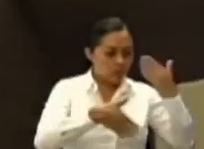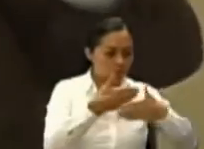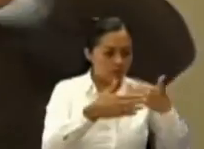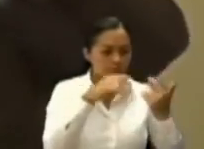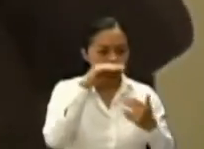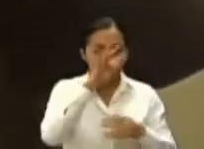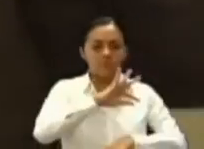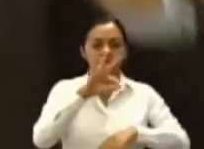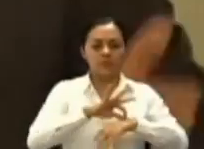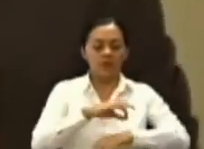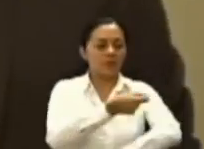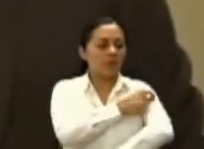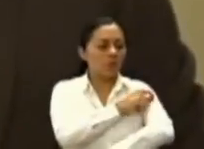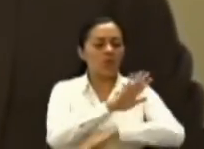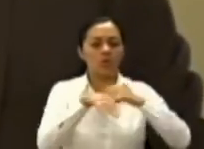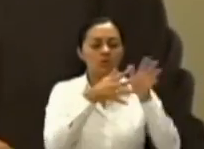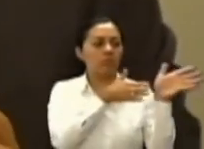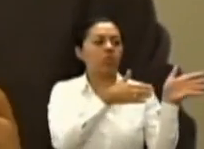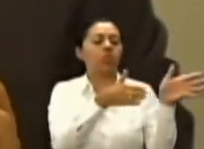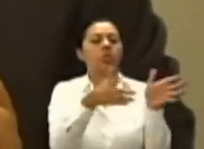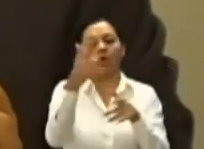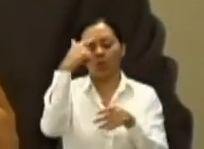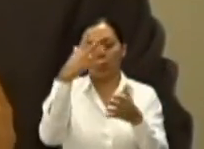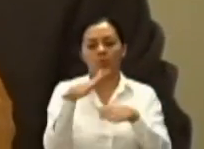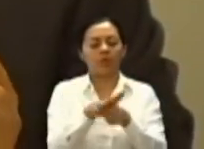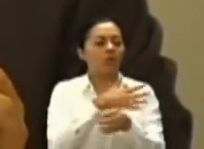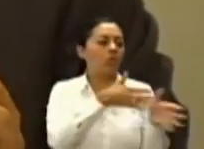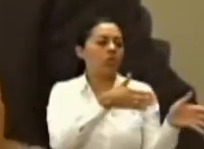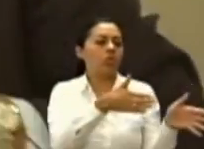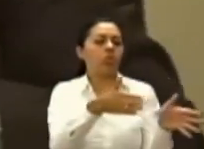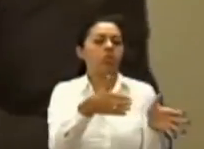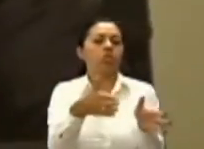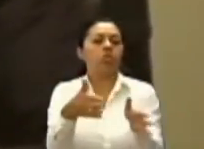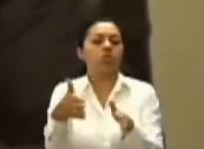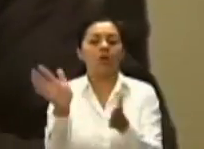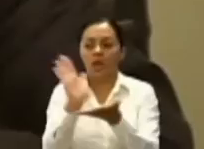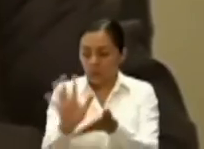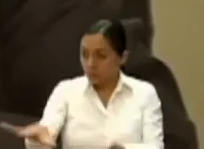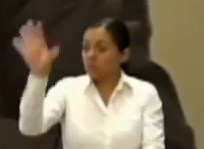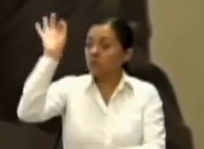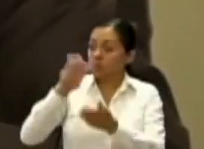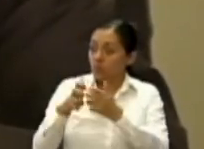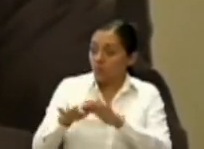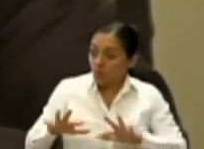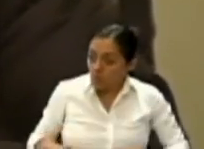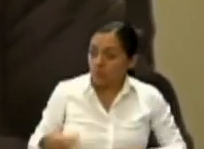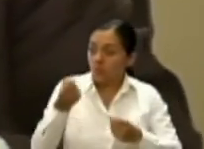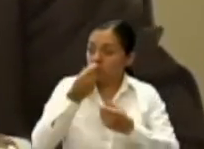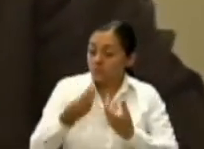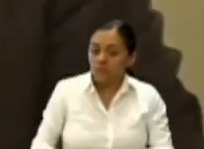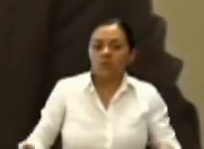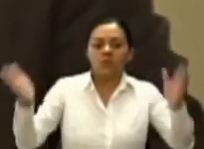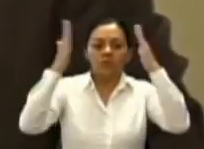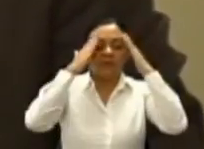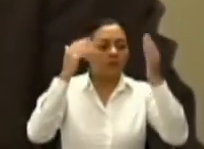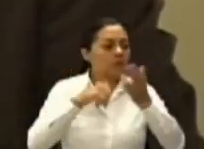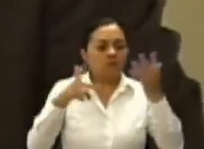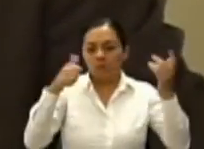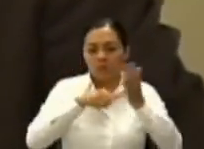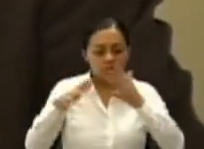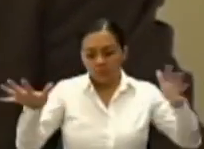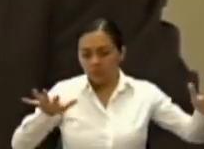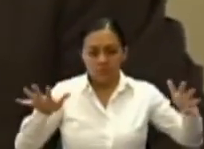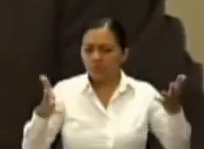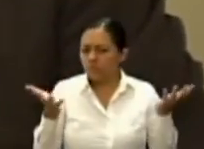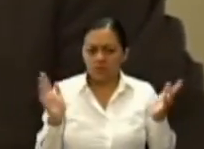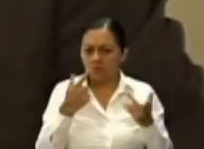chocón gulla en 10.000 otras cosas entonces lo más adecuado era tener una agencia independiente para hacer esto